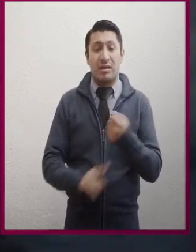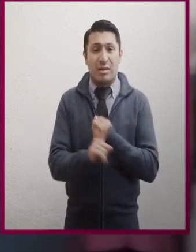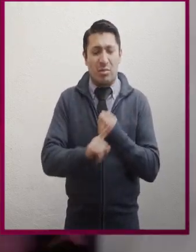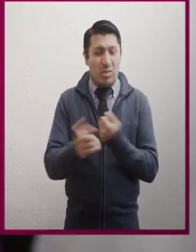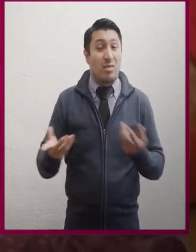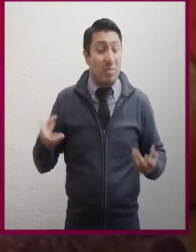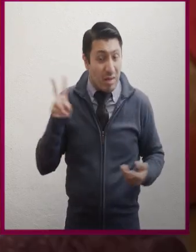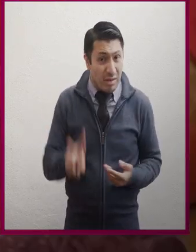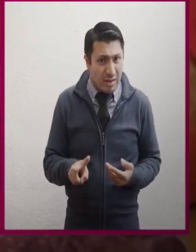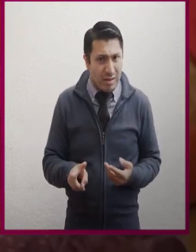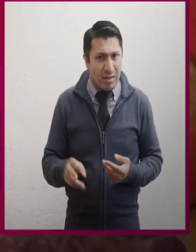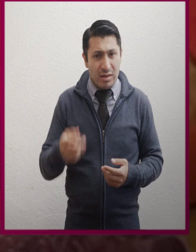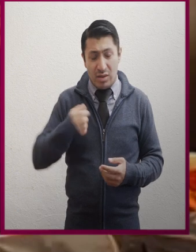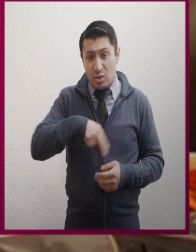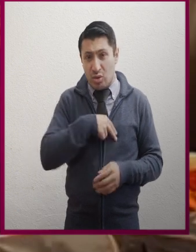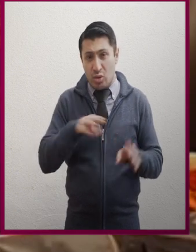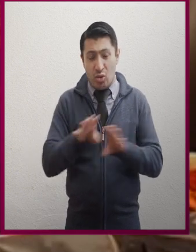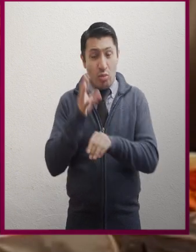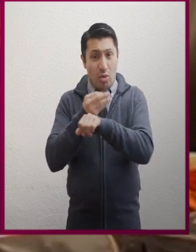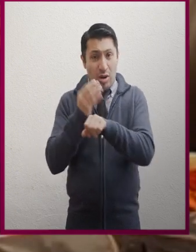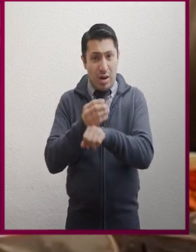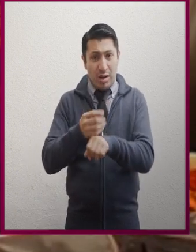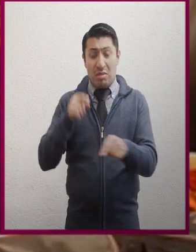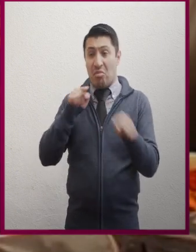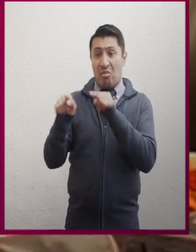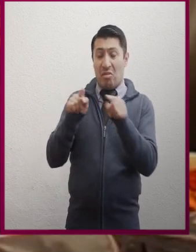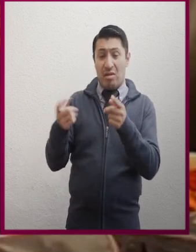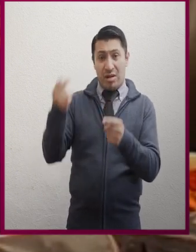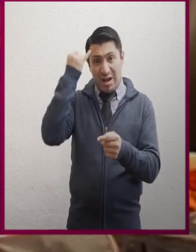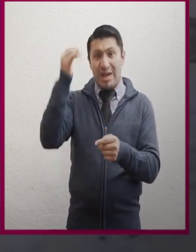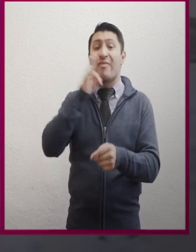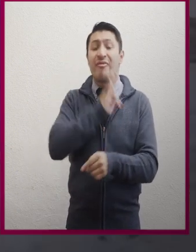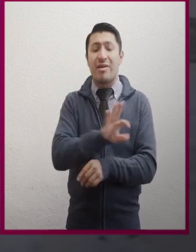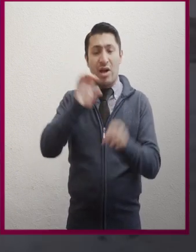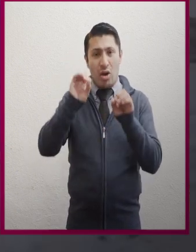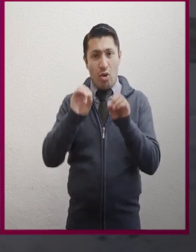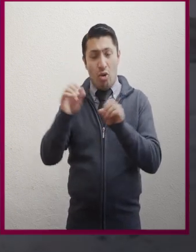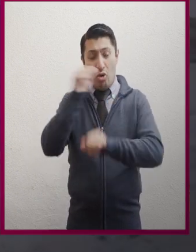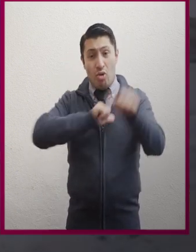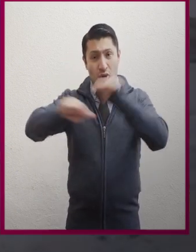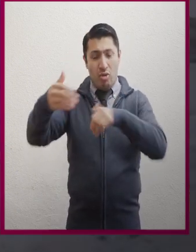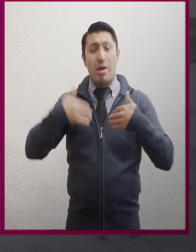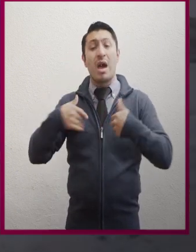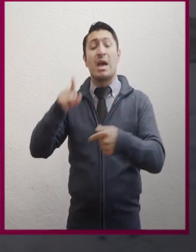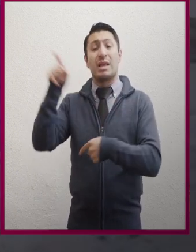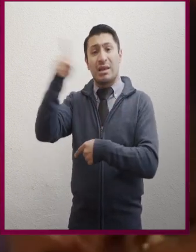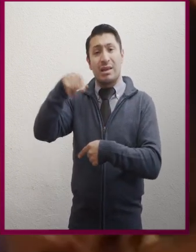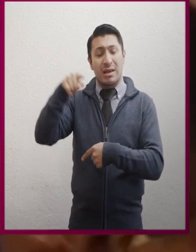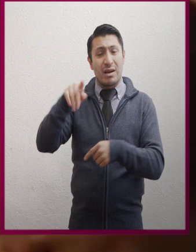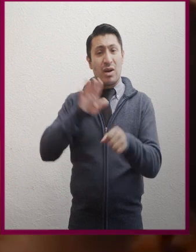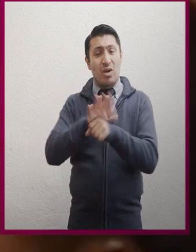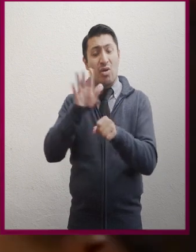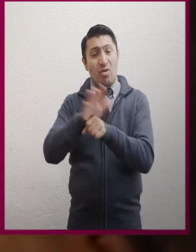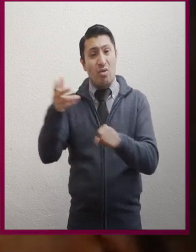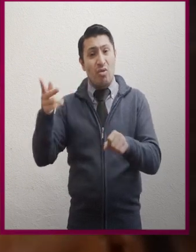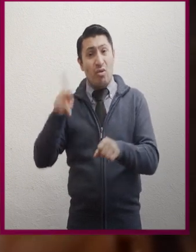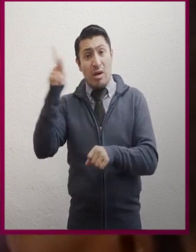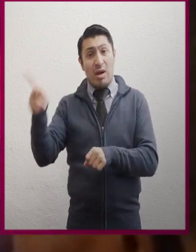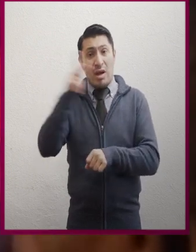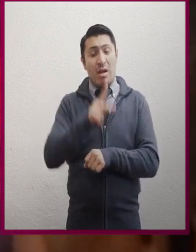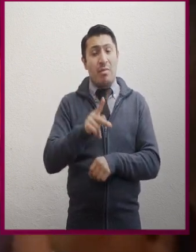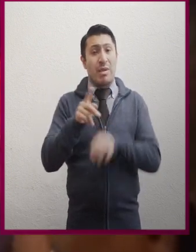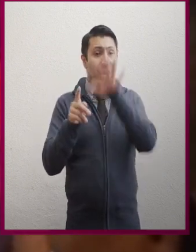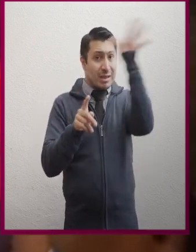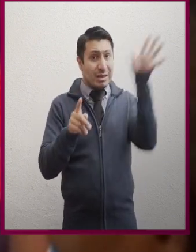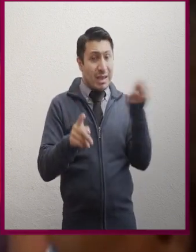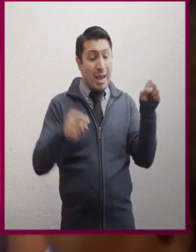algún prejuicio? ¿O empatizar con la situación de estas personas? ¿En qué se parece su situación a la de los migrantes centroamericanos que se